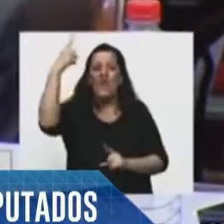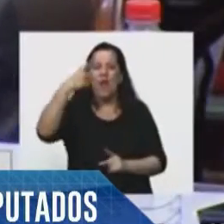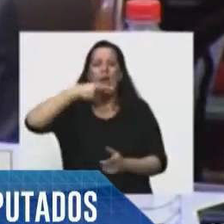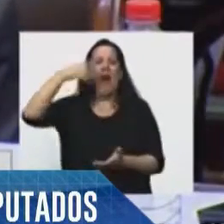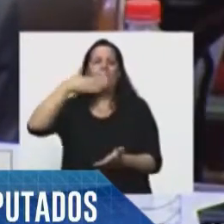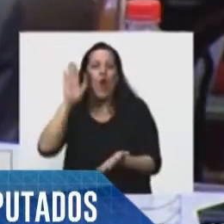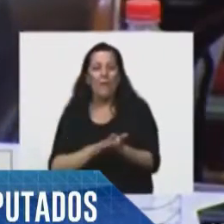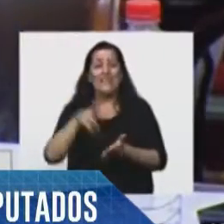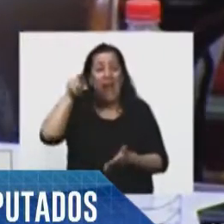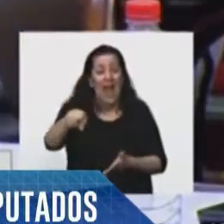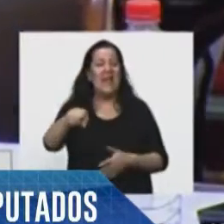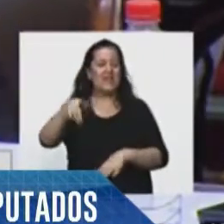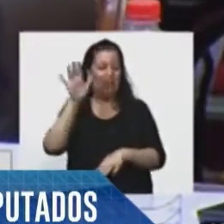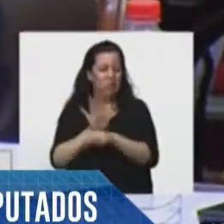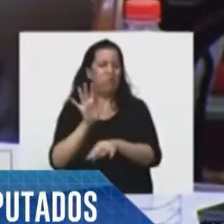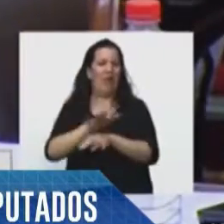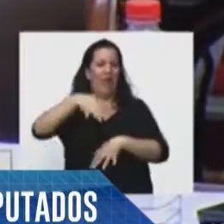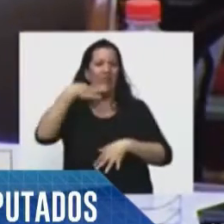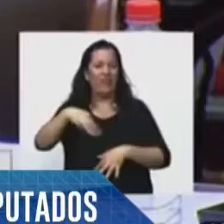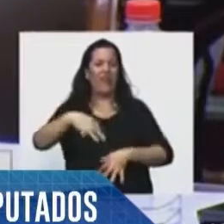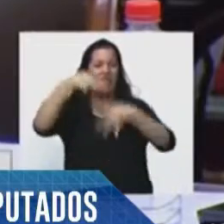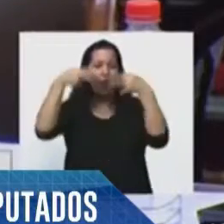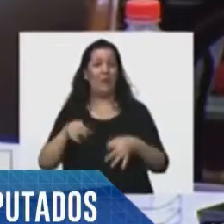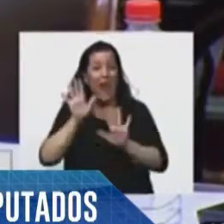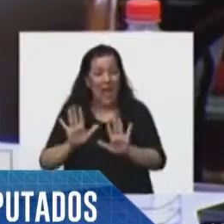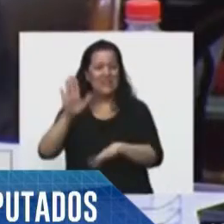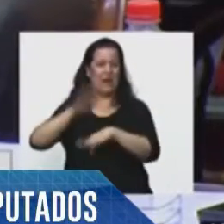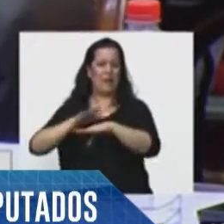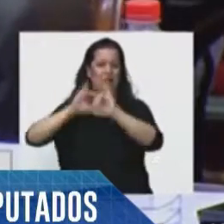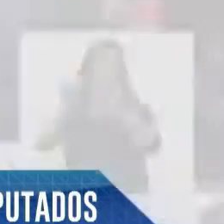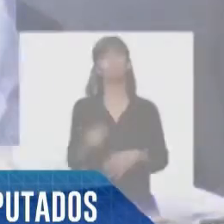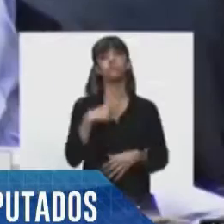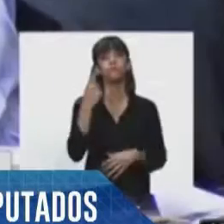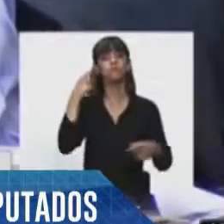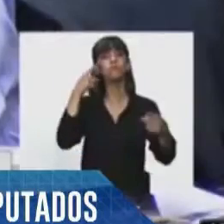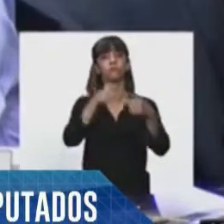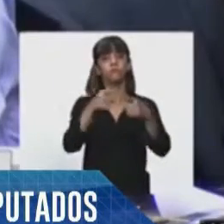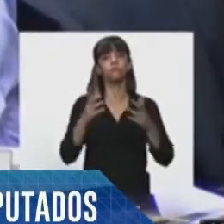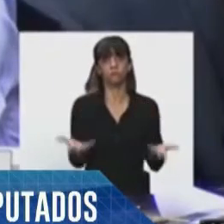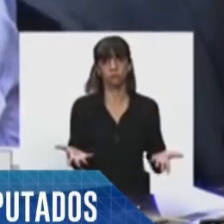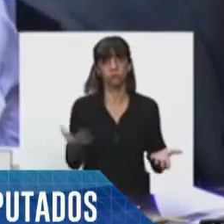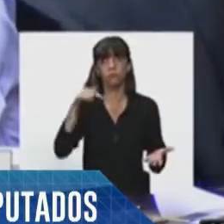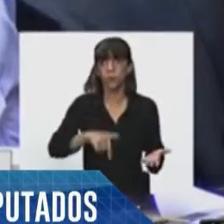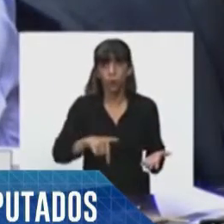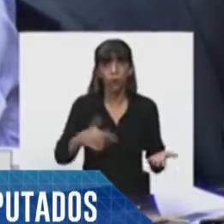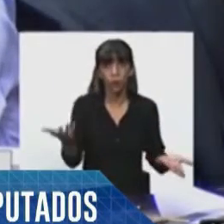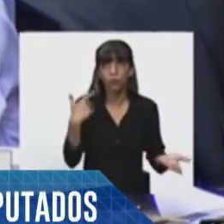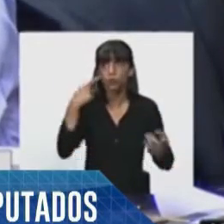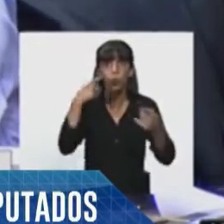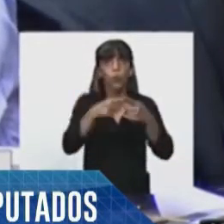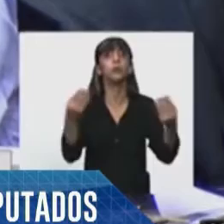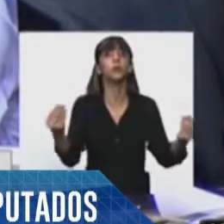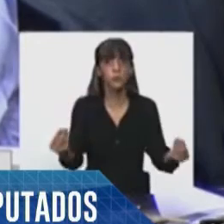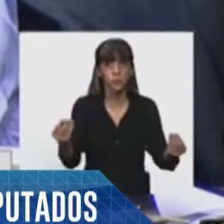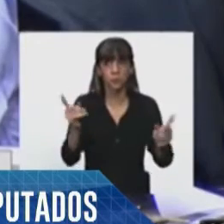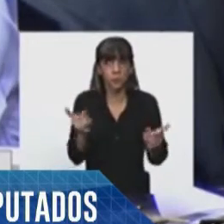proyecto oficialista, sucede esto. En el caso del proyecto de la oposición, el costo fiscal, según la AFIP, sería más del doble,